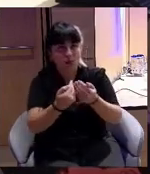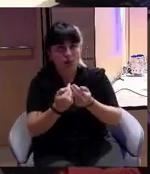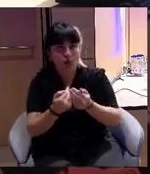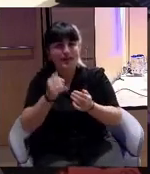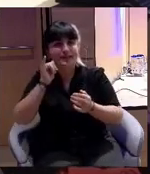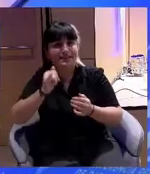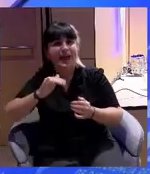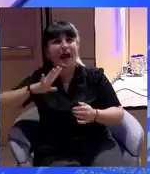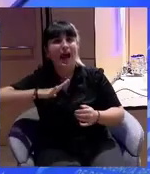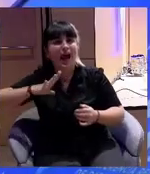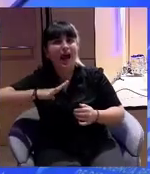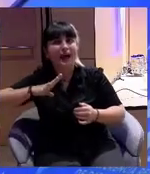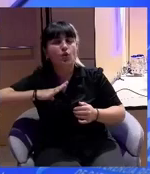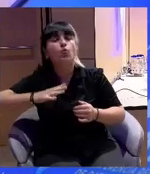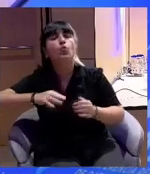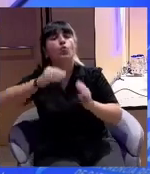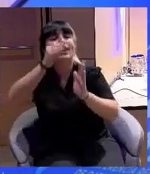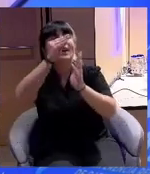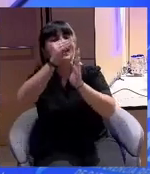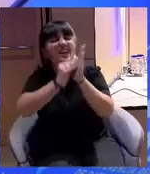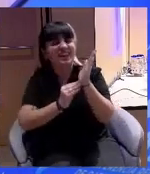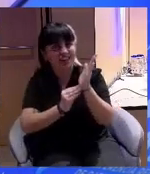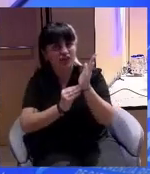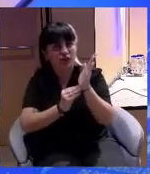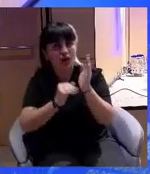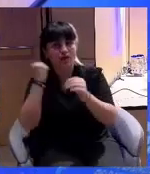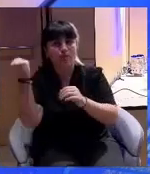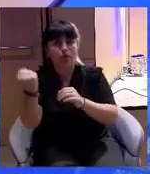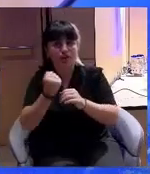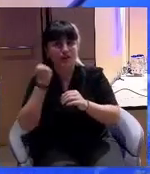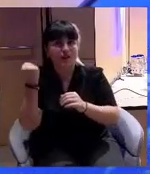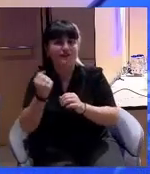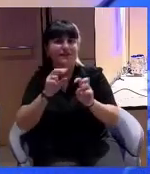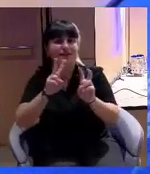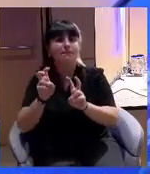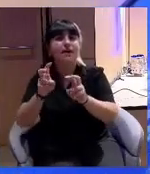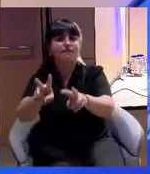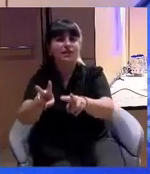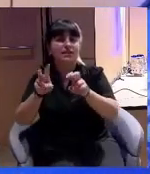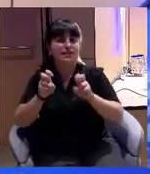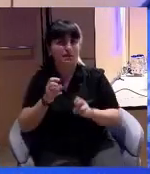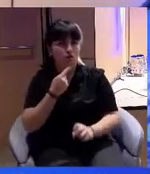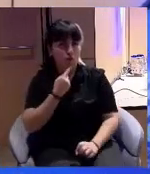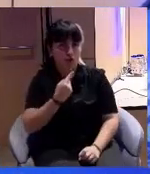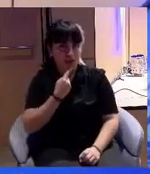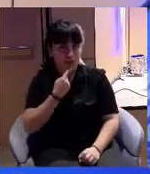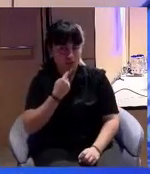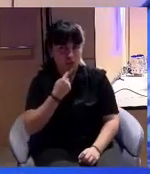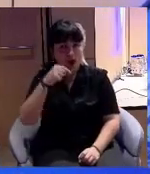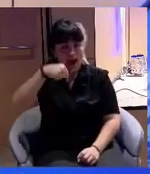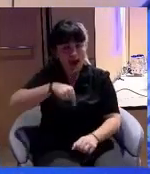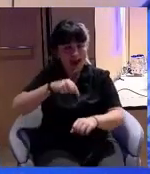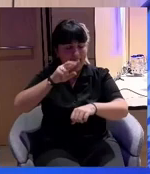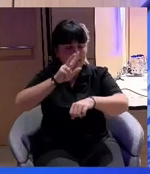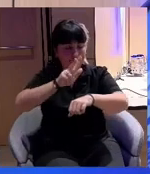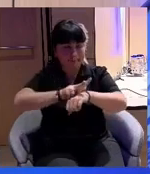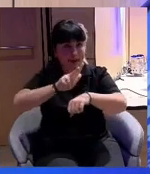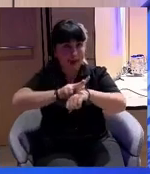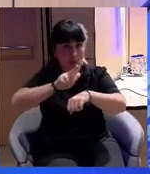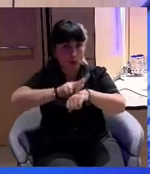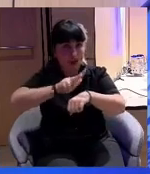un subregistro importantísimo en las rendiciones de financiamiento político en Paraguay lo que pasa es que